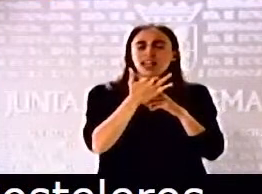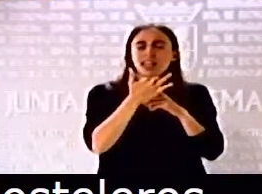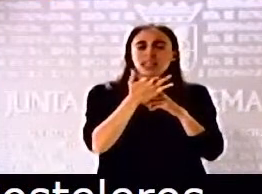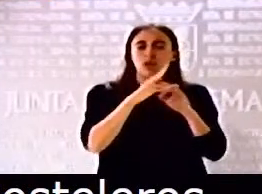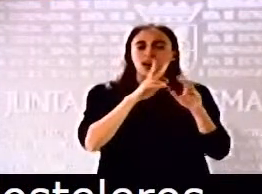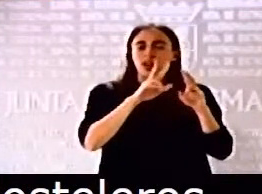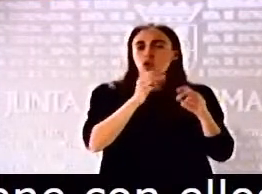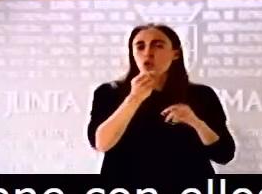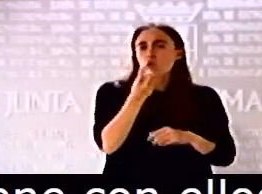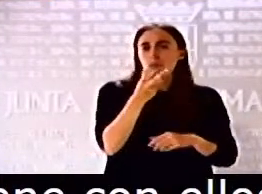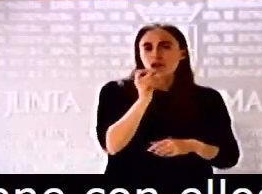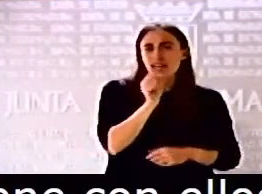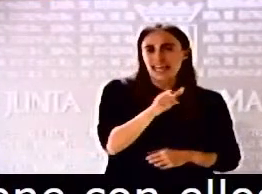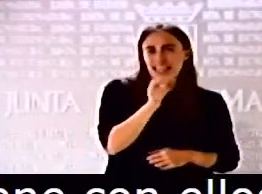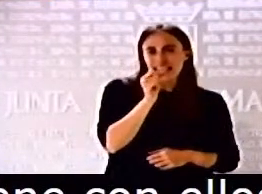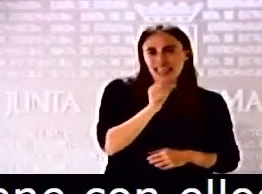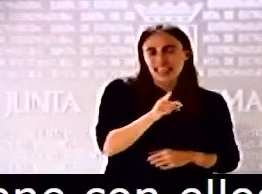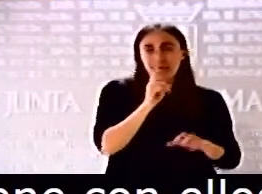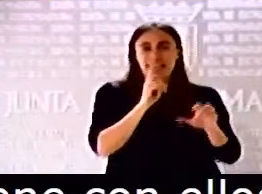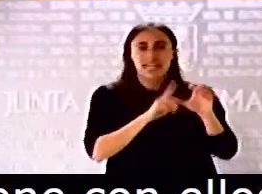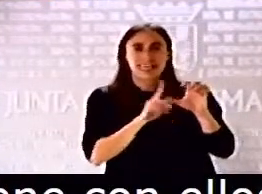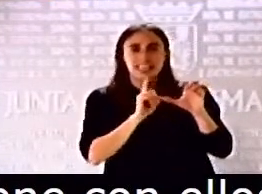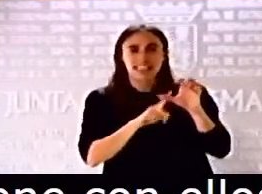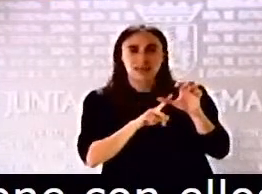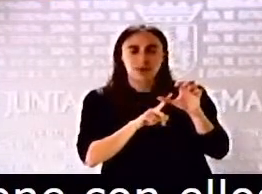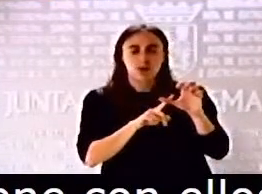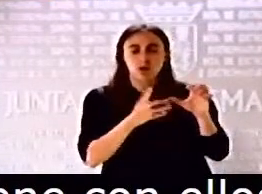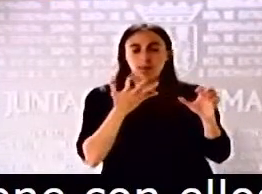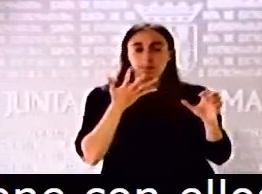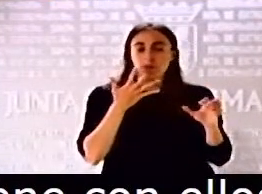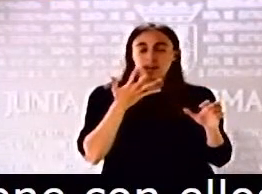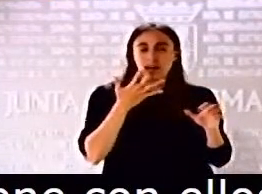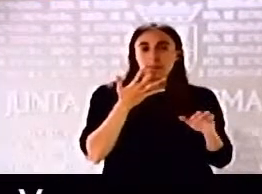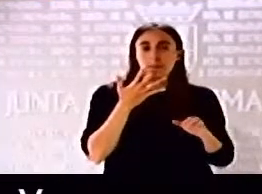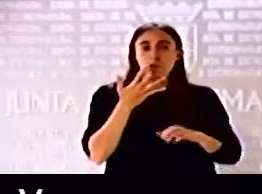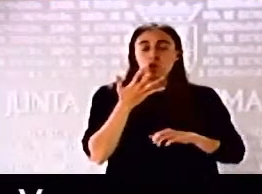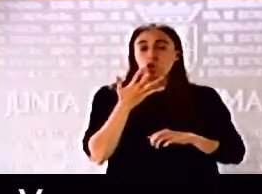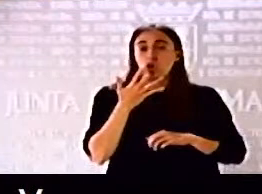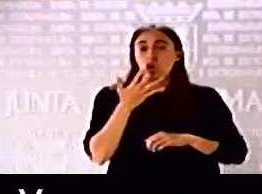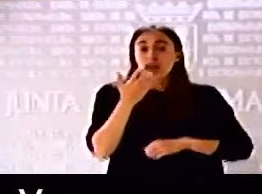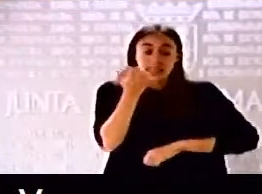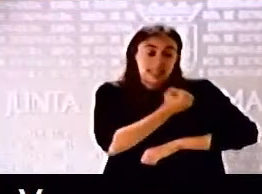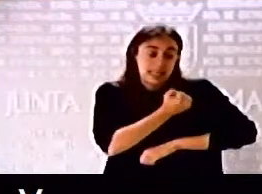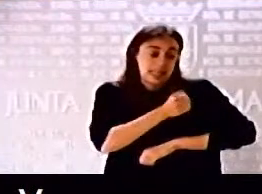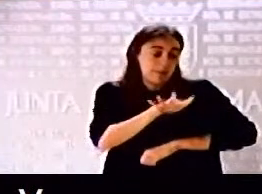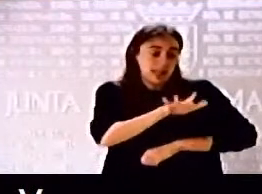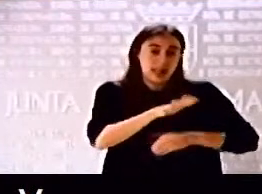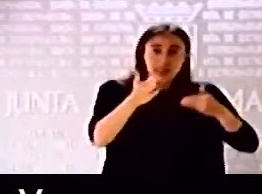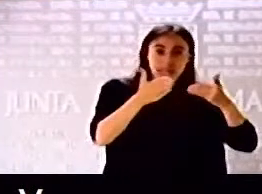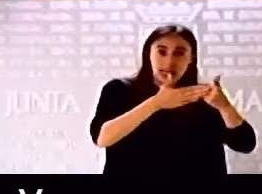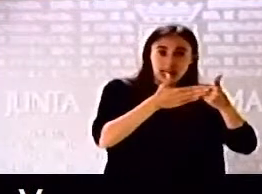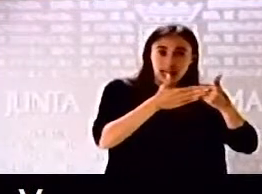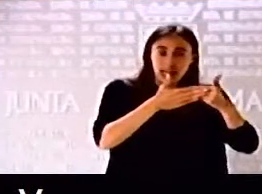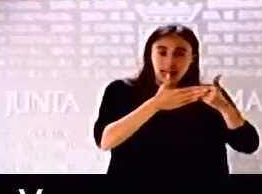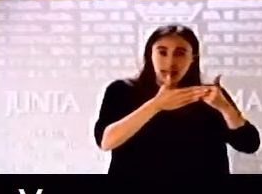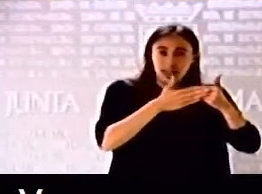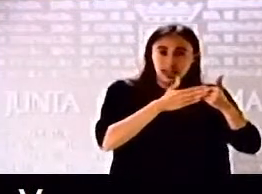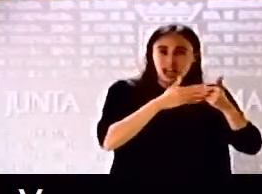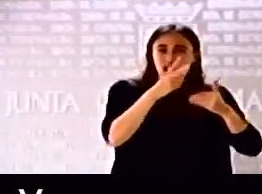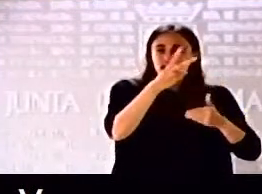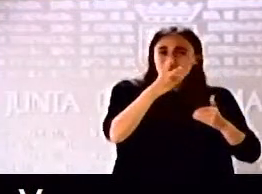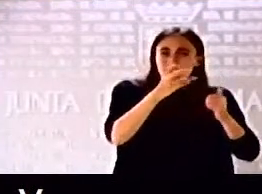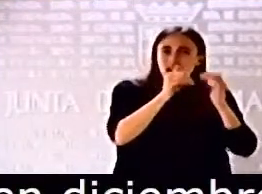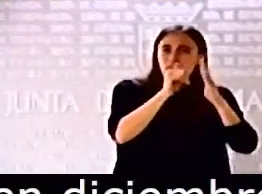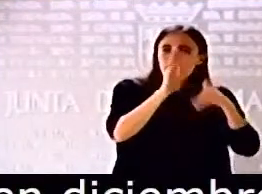y Extremadura no tenía cierre perimetral, por ejemplo, en diciembre, a inicios de diciembre, con una incidencia por encima de 200